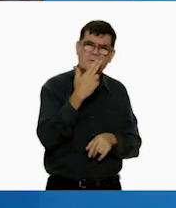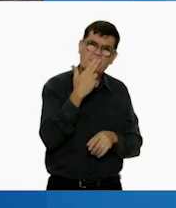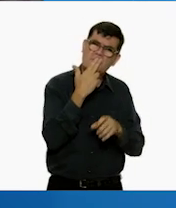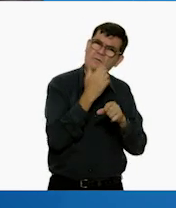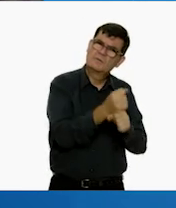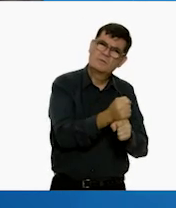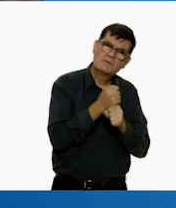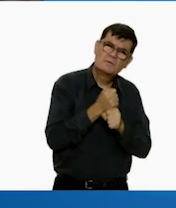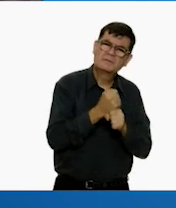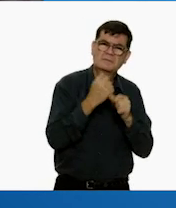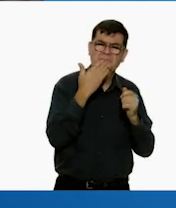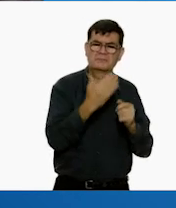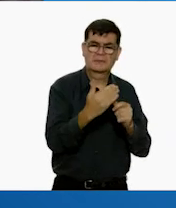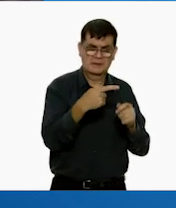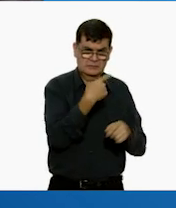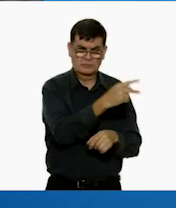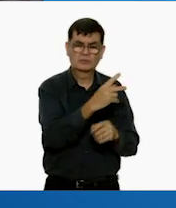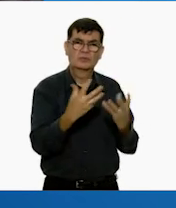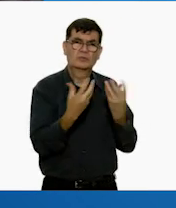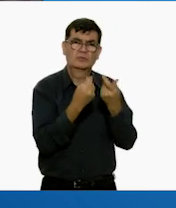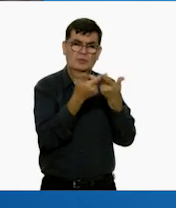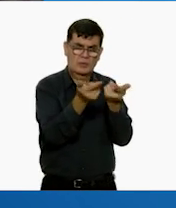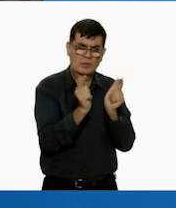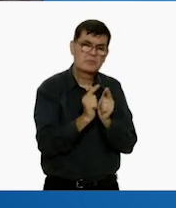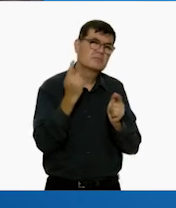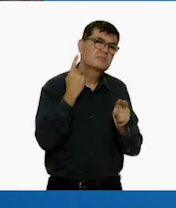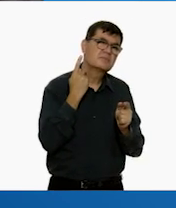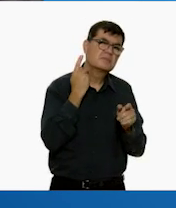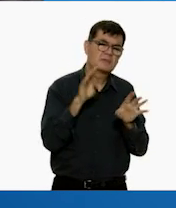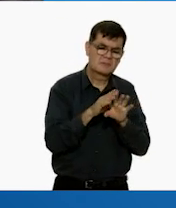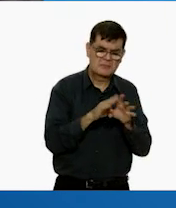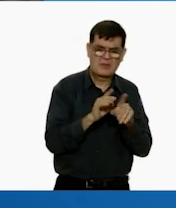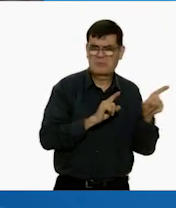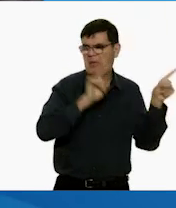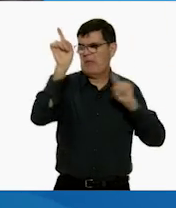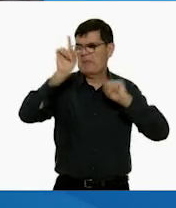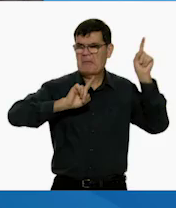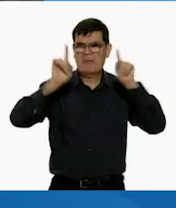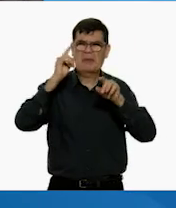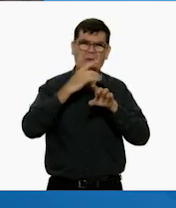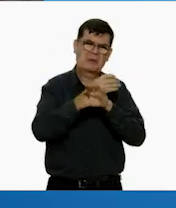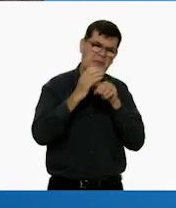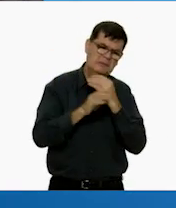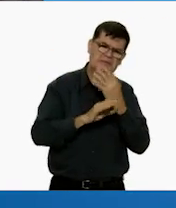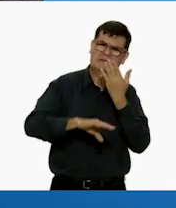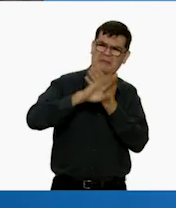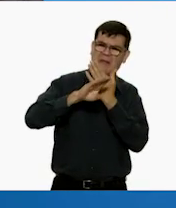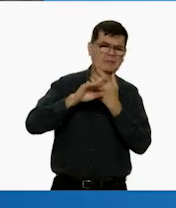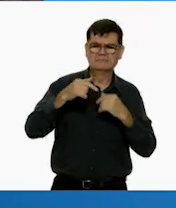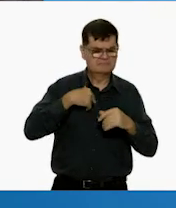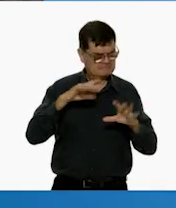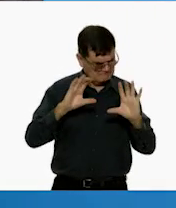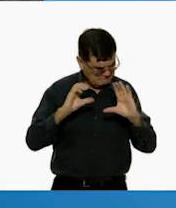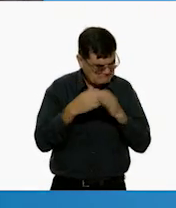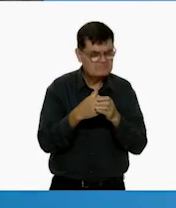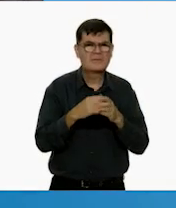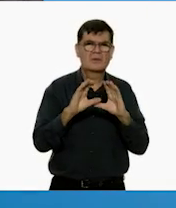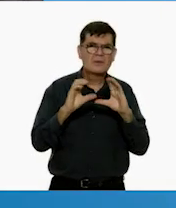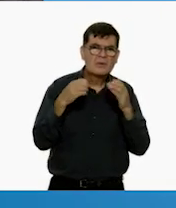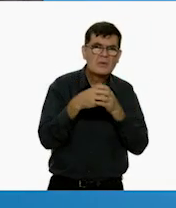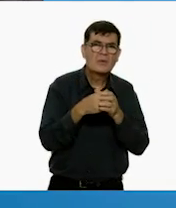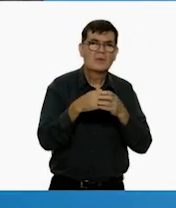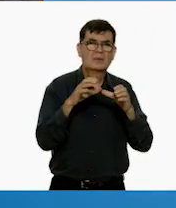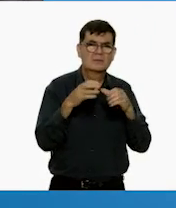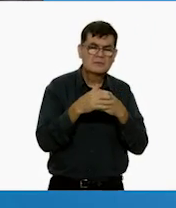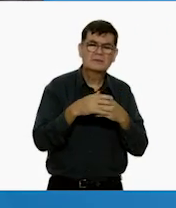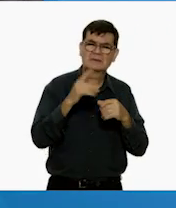su partido unió a quienes divergían o tenían oposiciones fuertes. Y contra